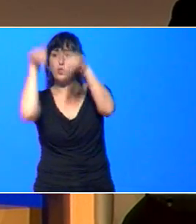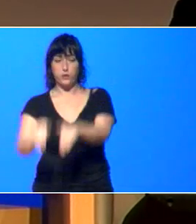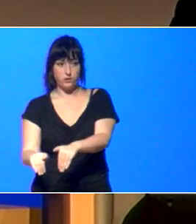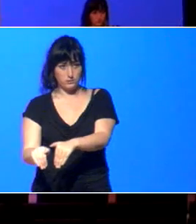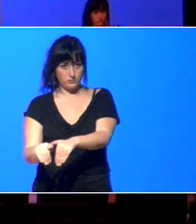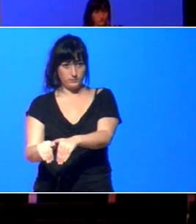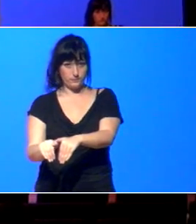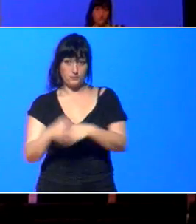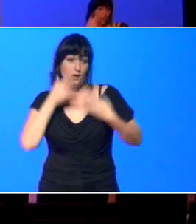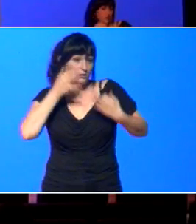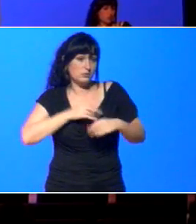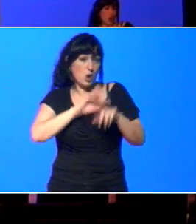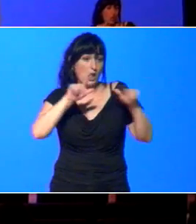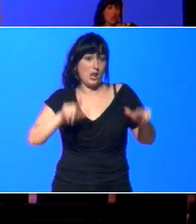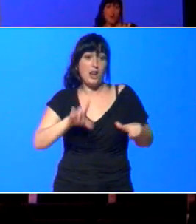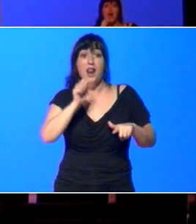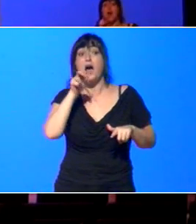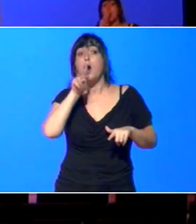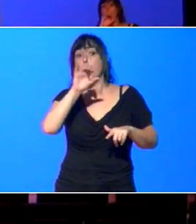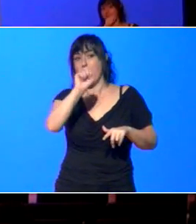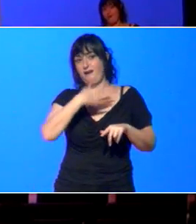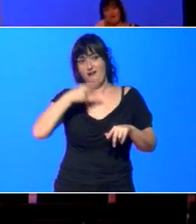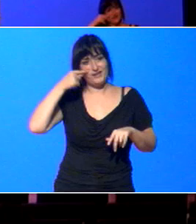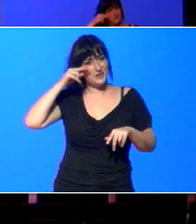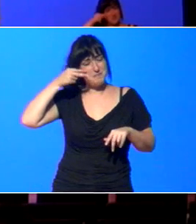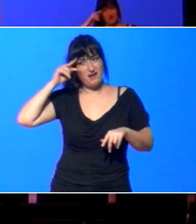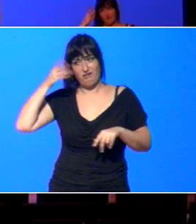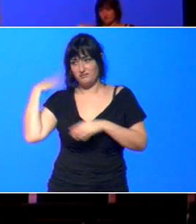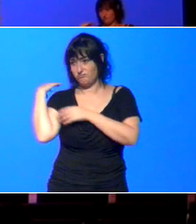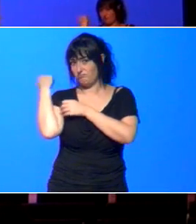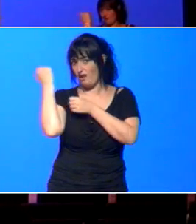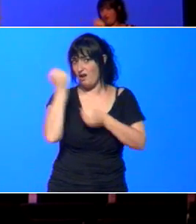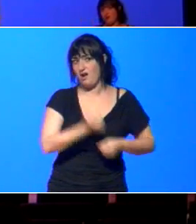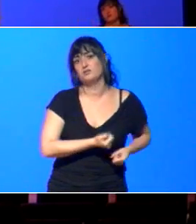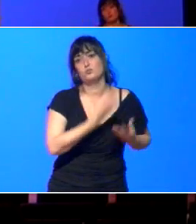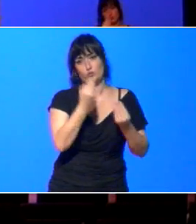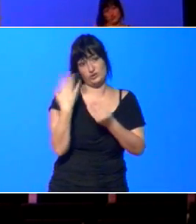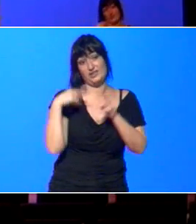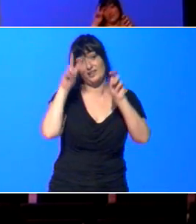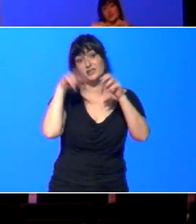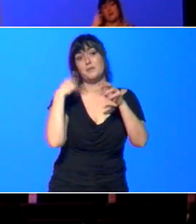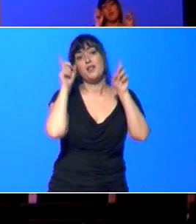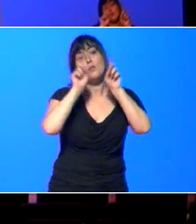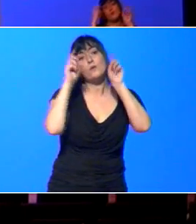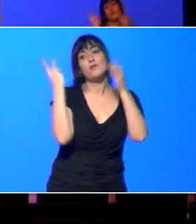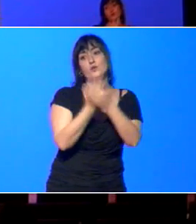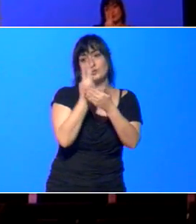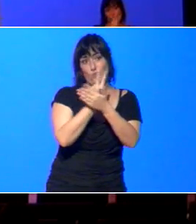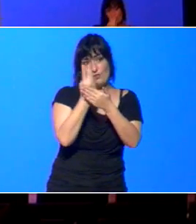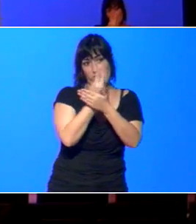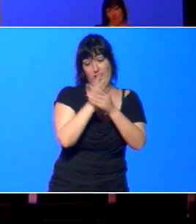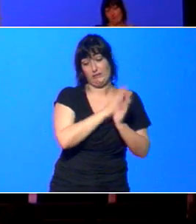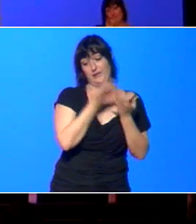muchas experiencias sobre lo que supone el gran muro de la educación secundaria para determinados